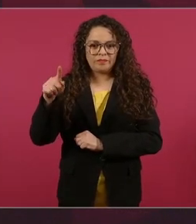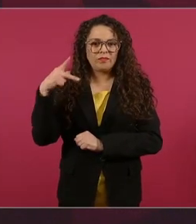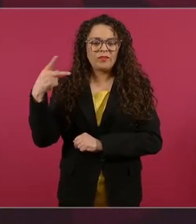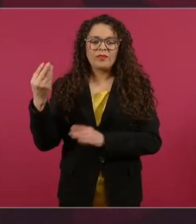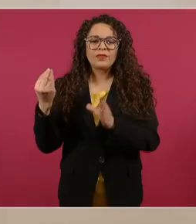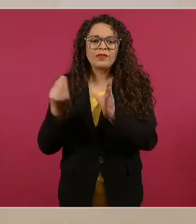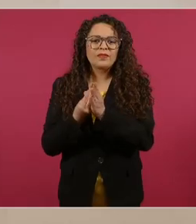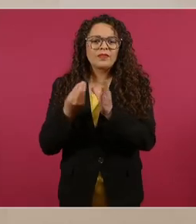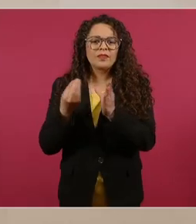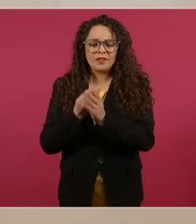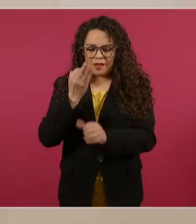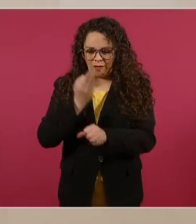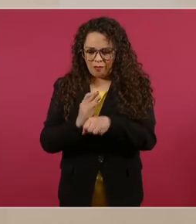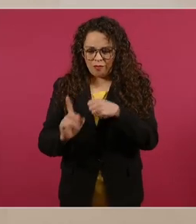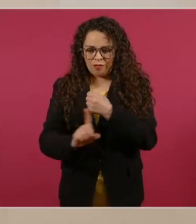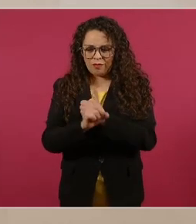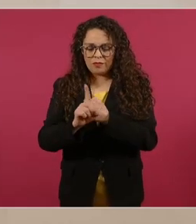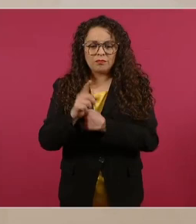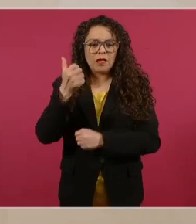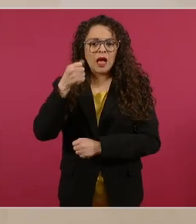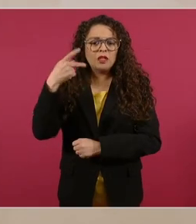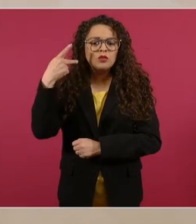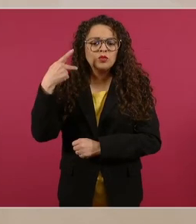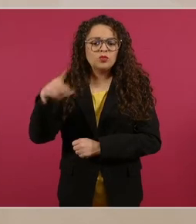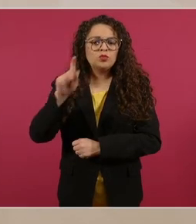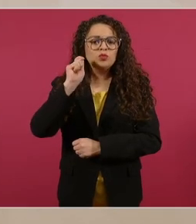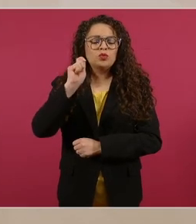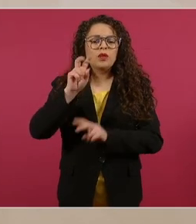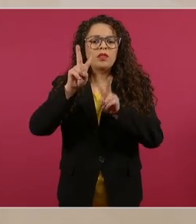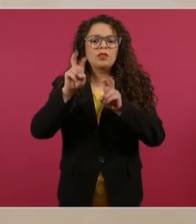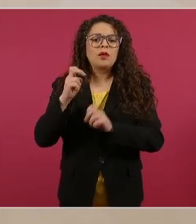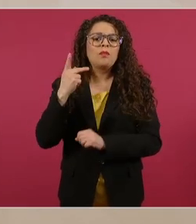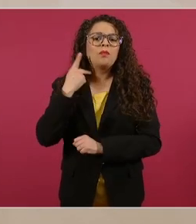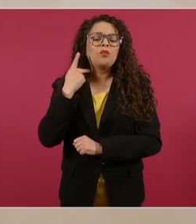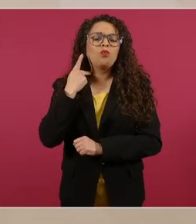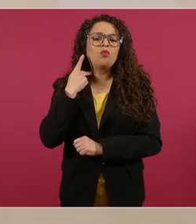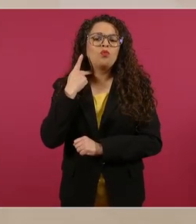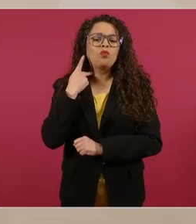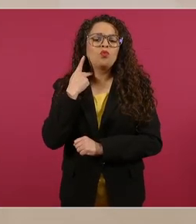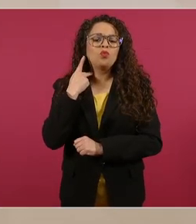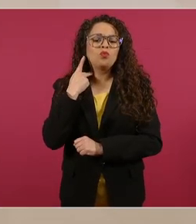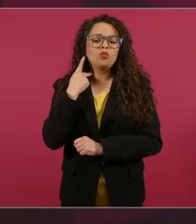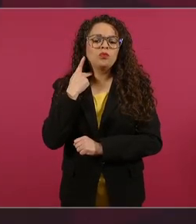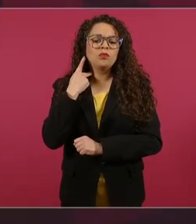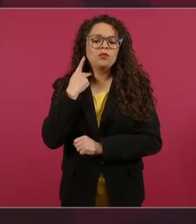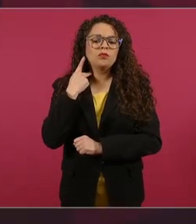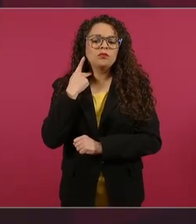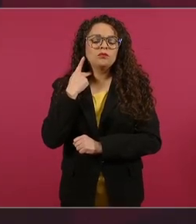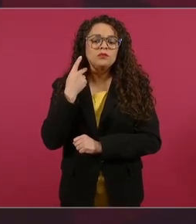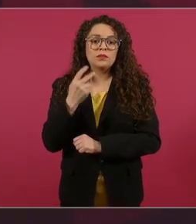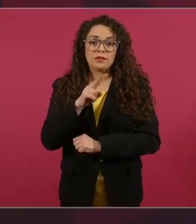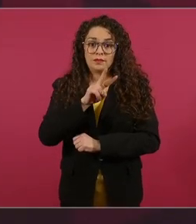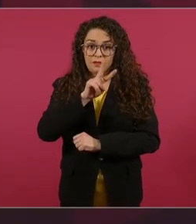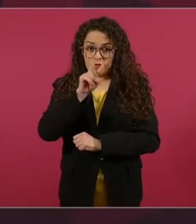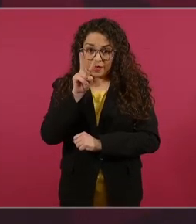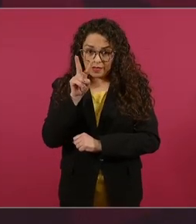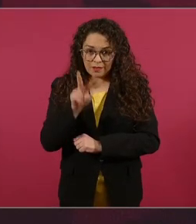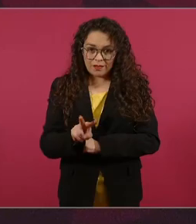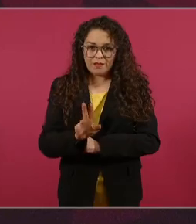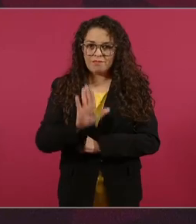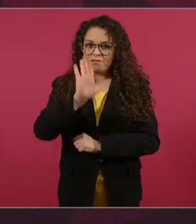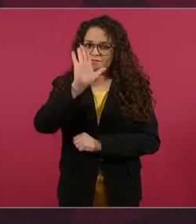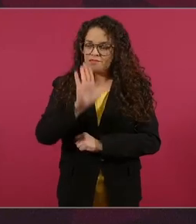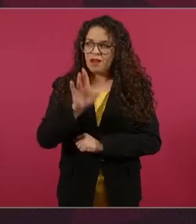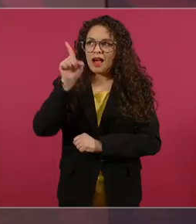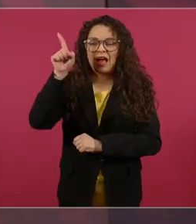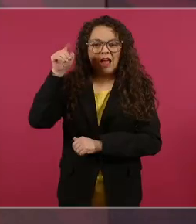político que está mostrando signos de decadencia. Un